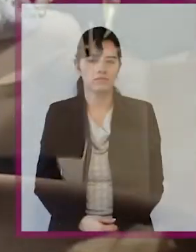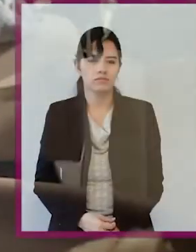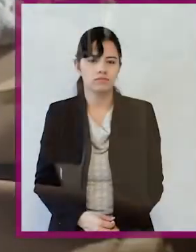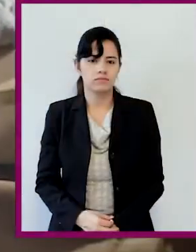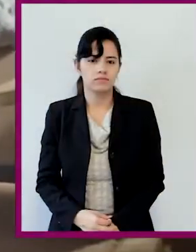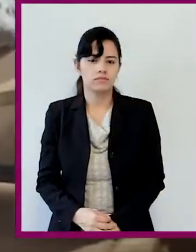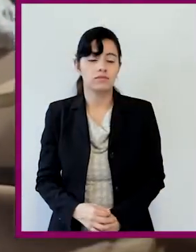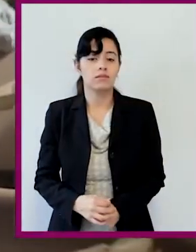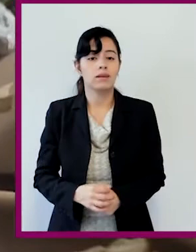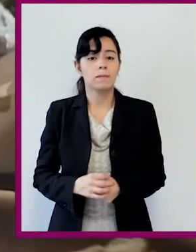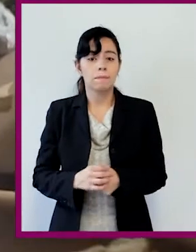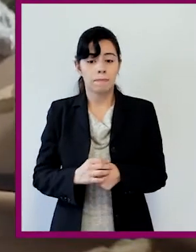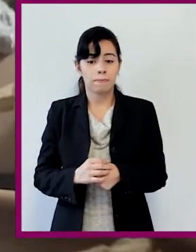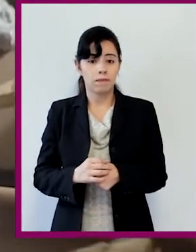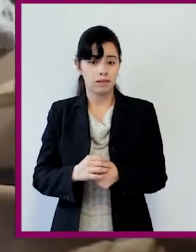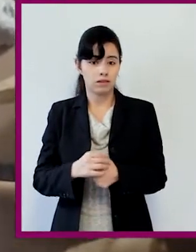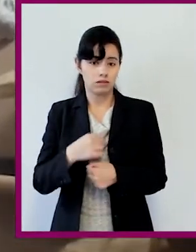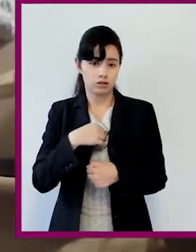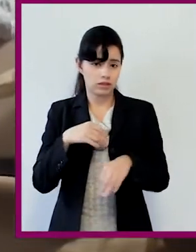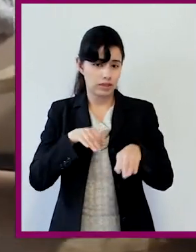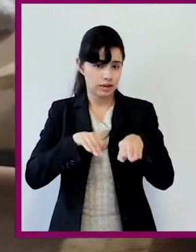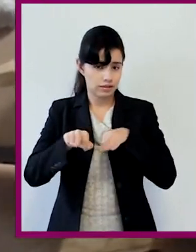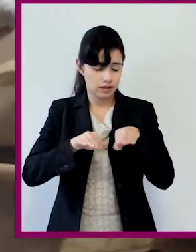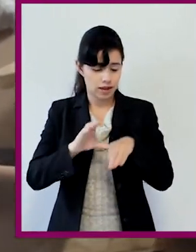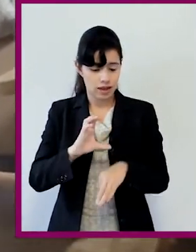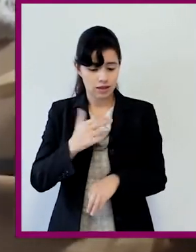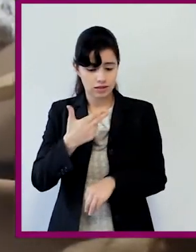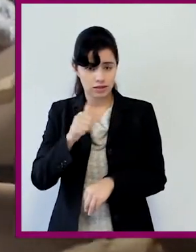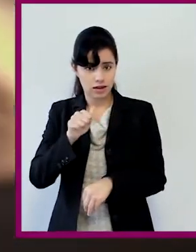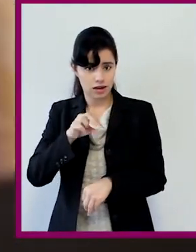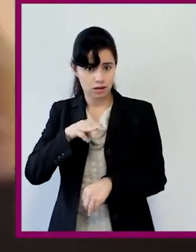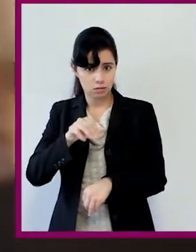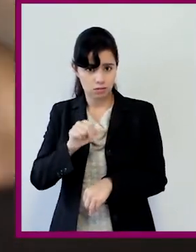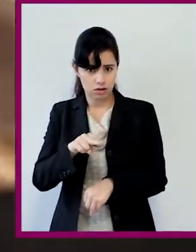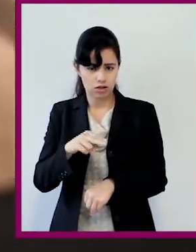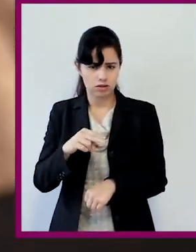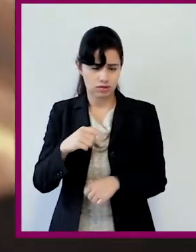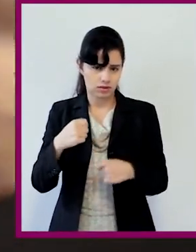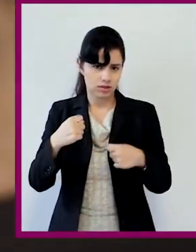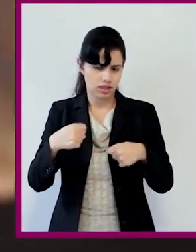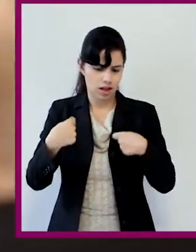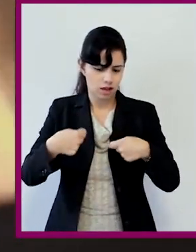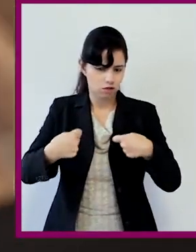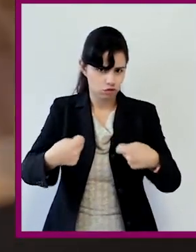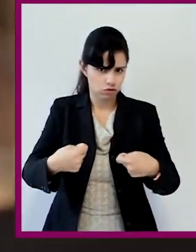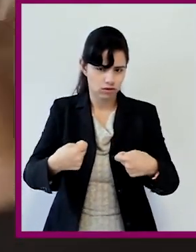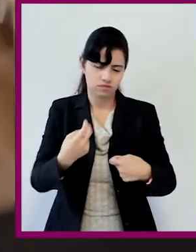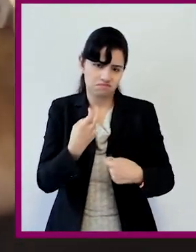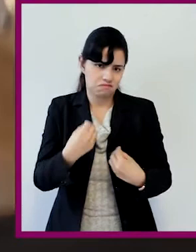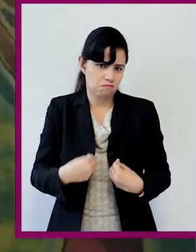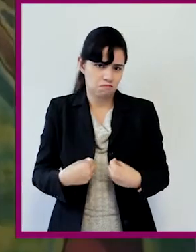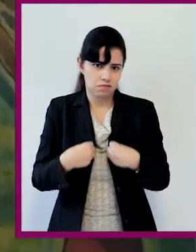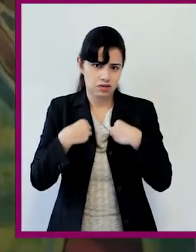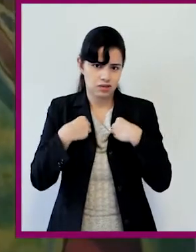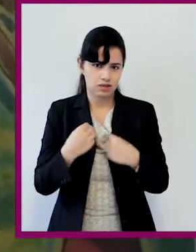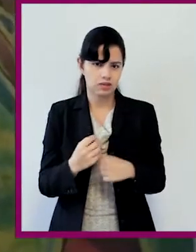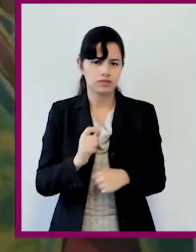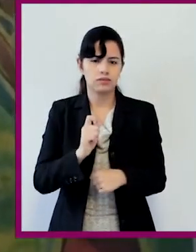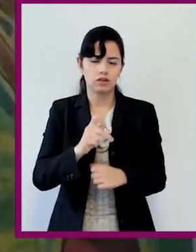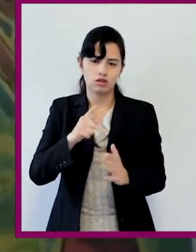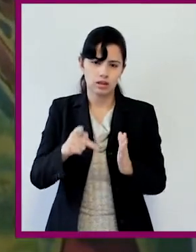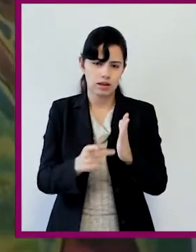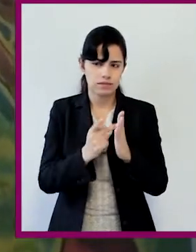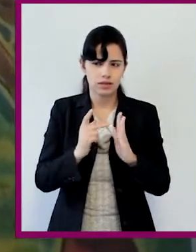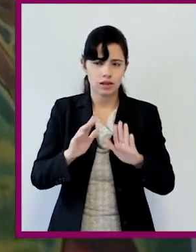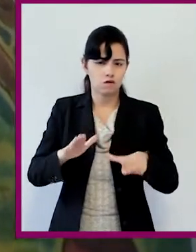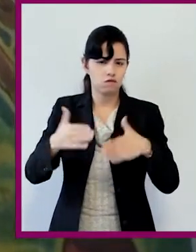El camino chamánico, desde las tradiciones que yo sigo, son una forma de vida. Es